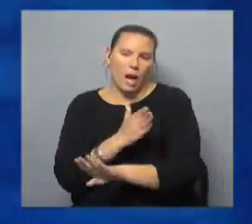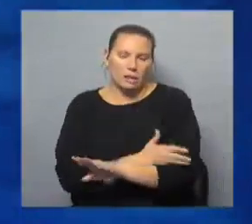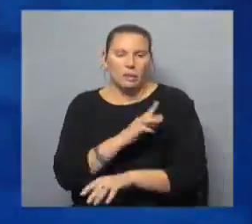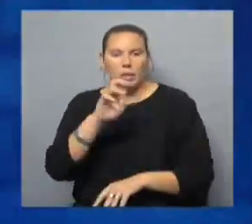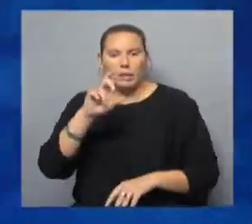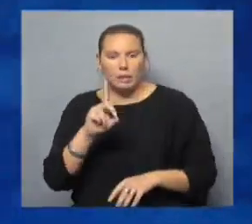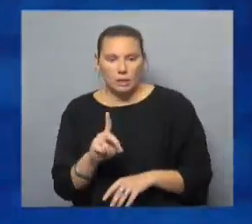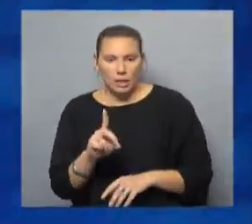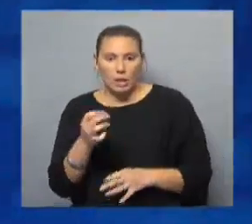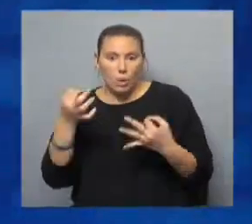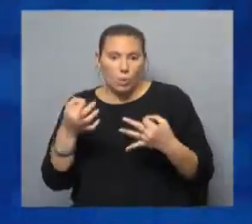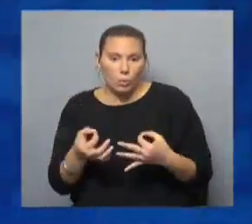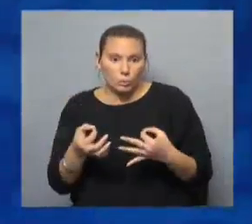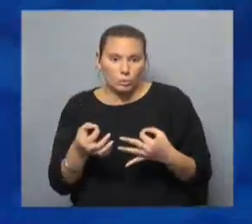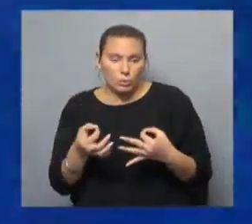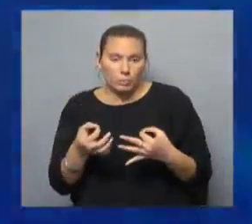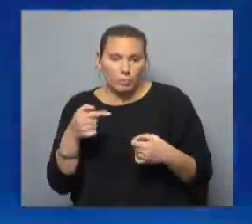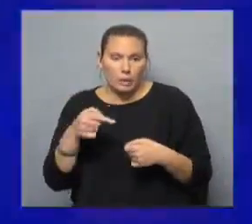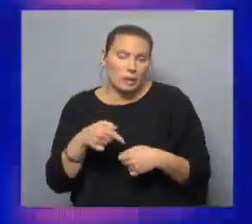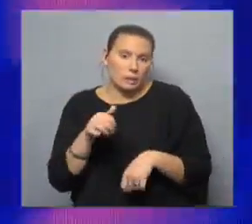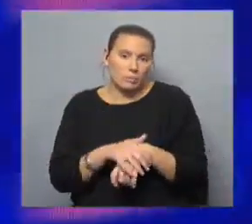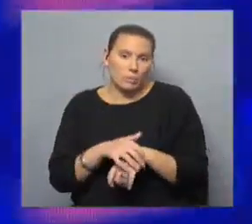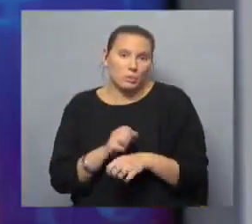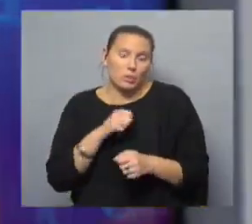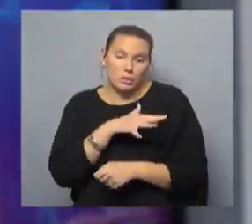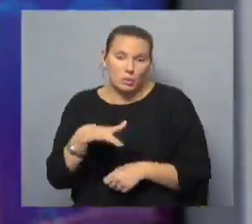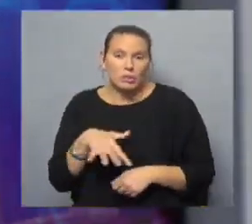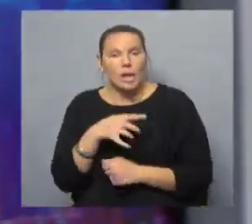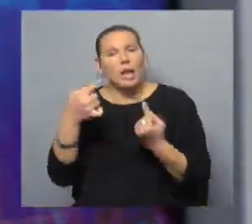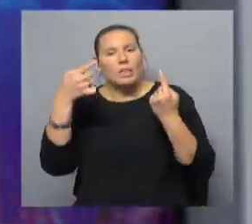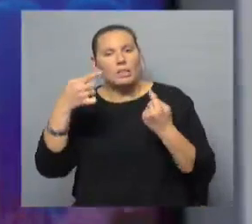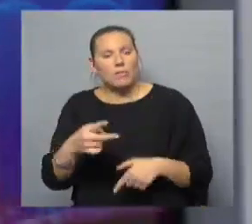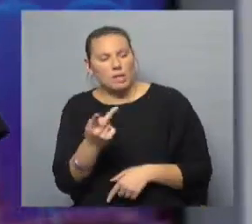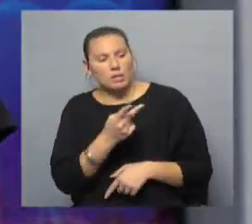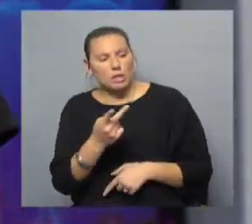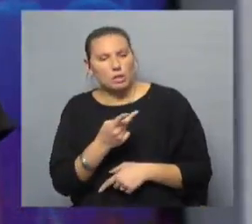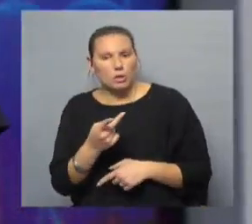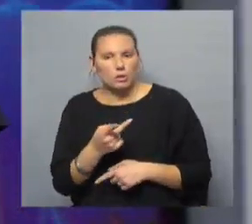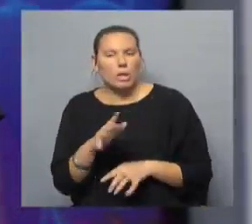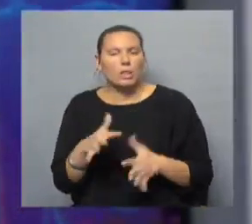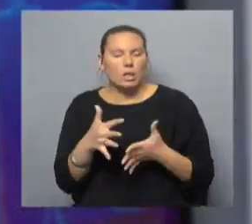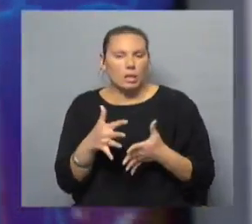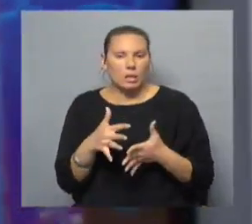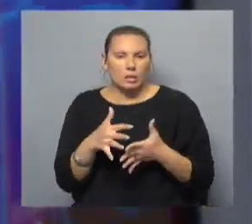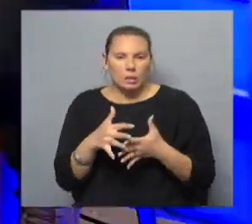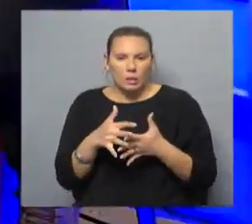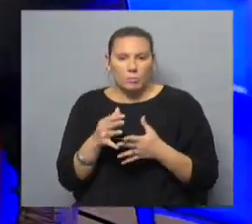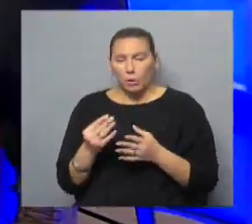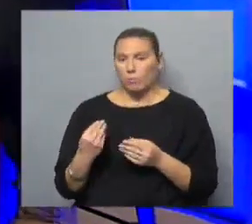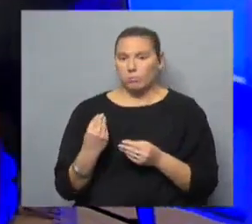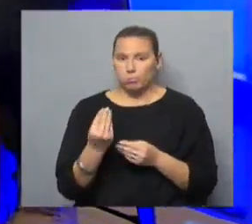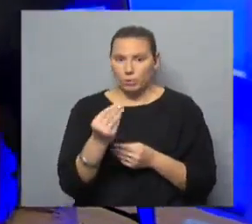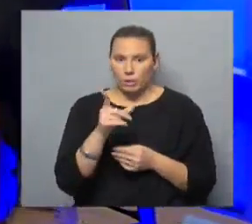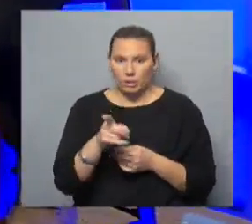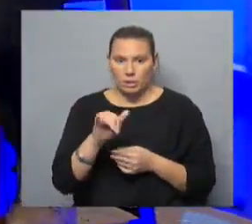agarró en este trajín social. ¿Y dirían que la diferencia entre los dos básicamente se da por la entrada de